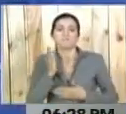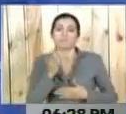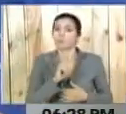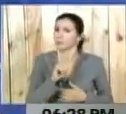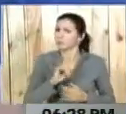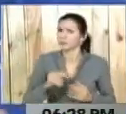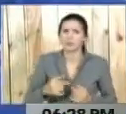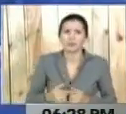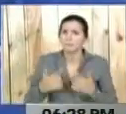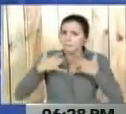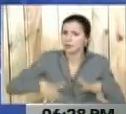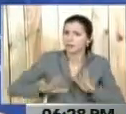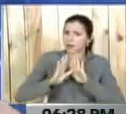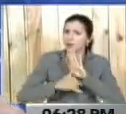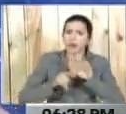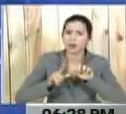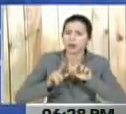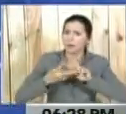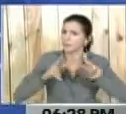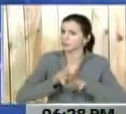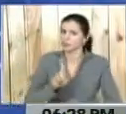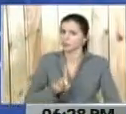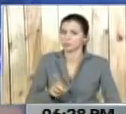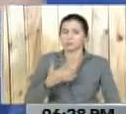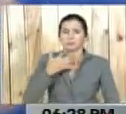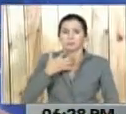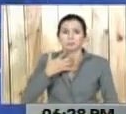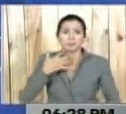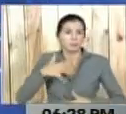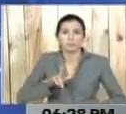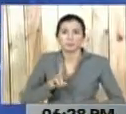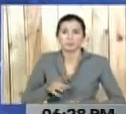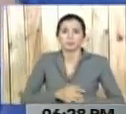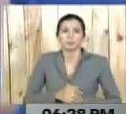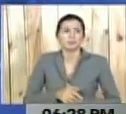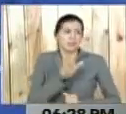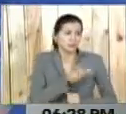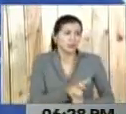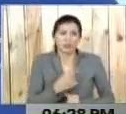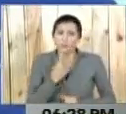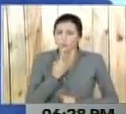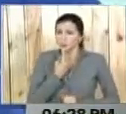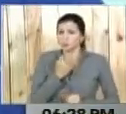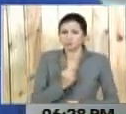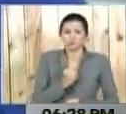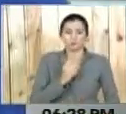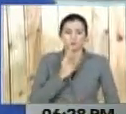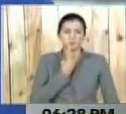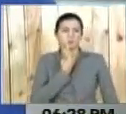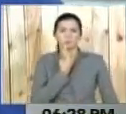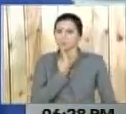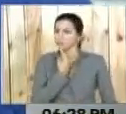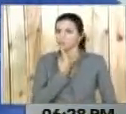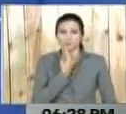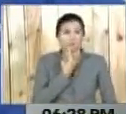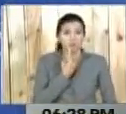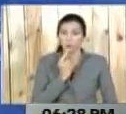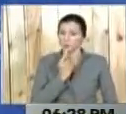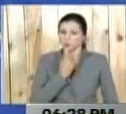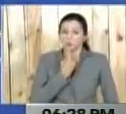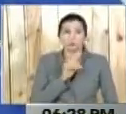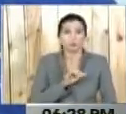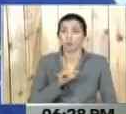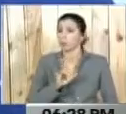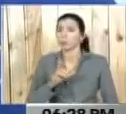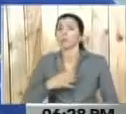roben la paz. Yo creo que el gran reto es precisamente que aquellas personas que viven desde la amargura no le quitarán ni le robarán la paz ni la alegría a los venezolanos. La oportunidad de